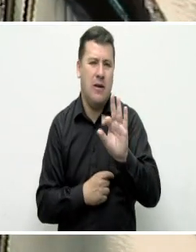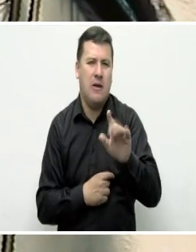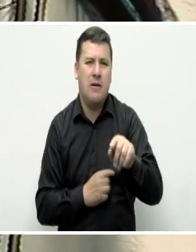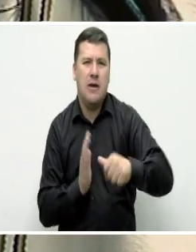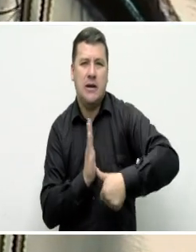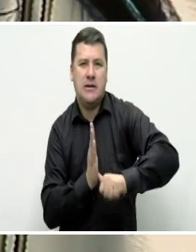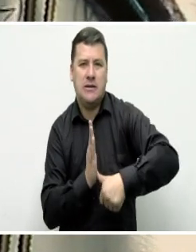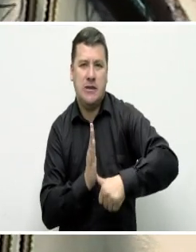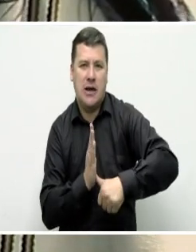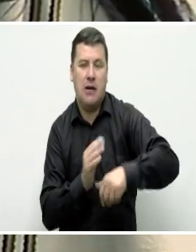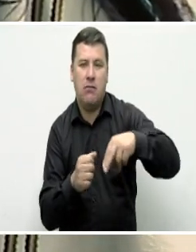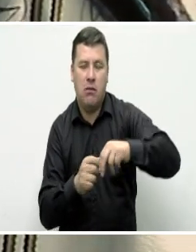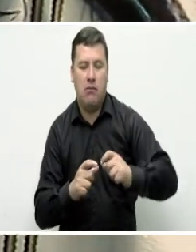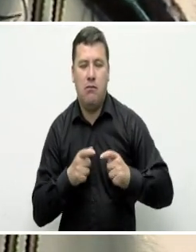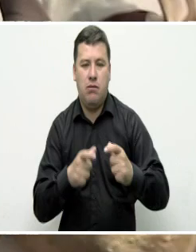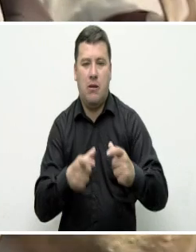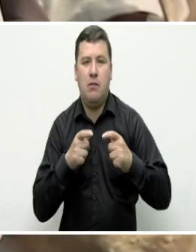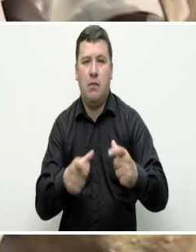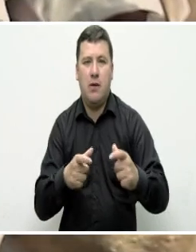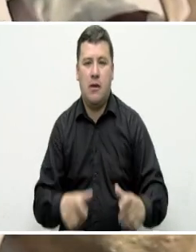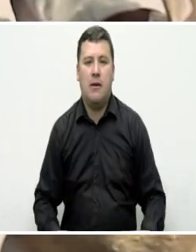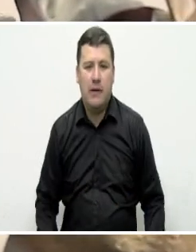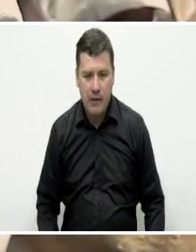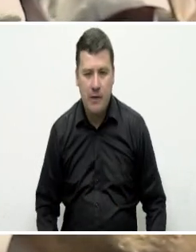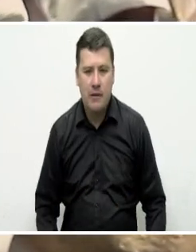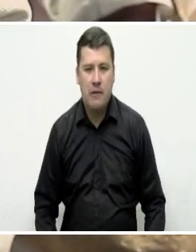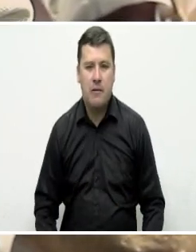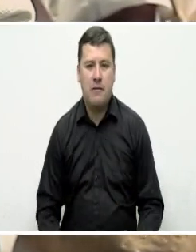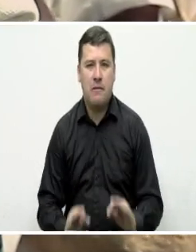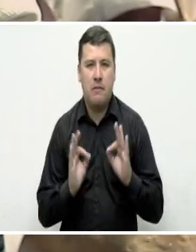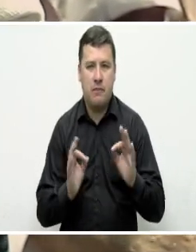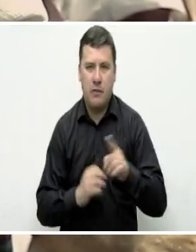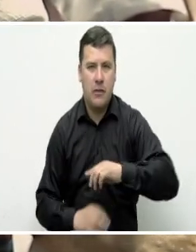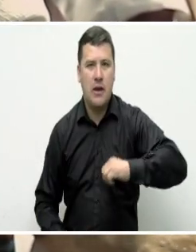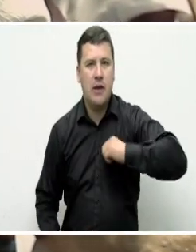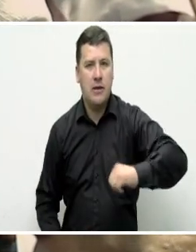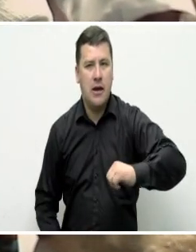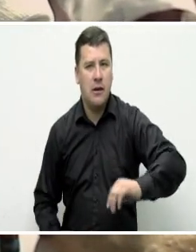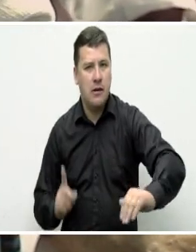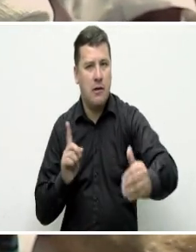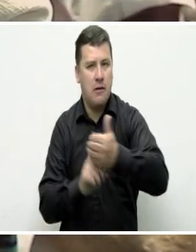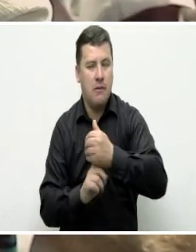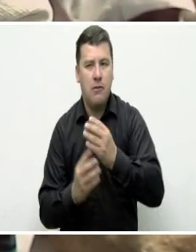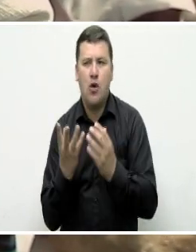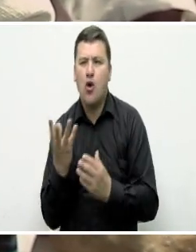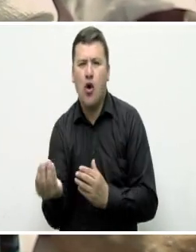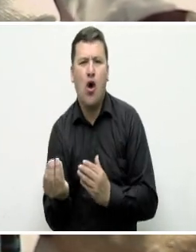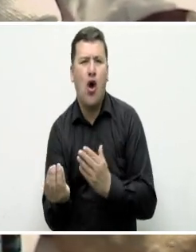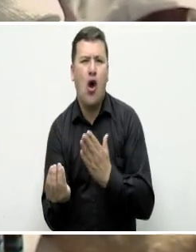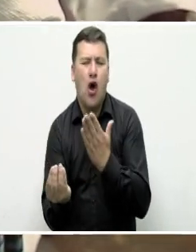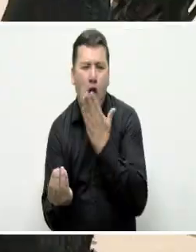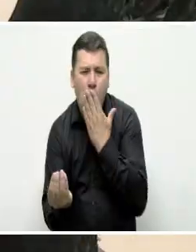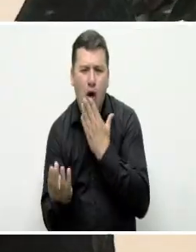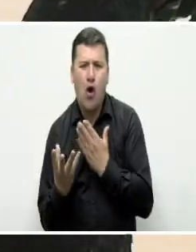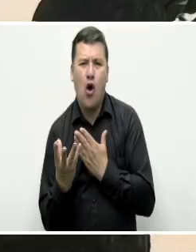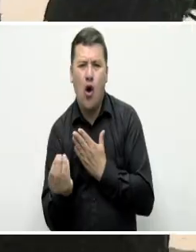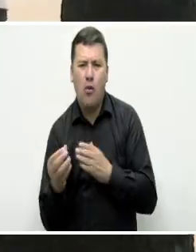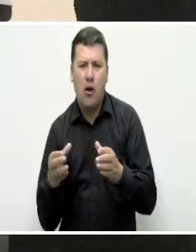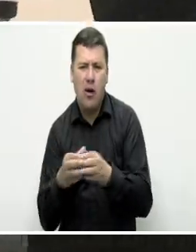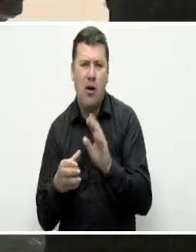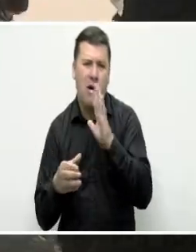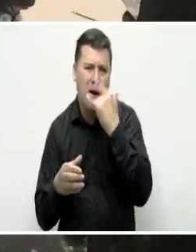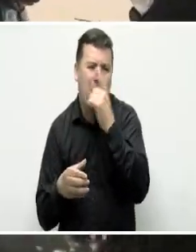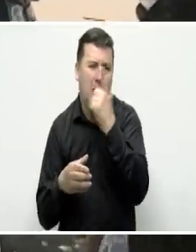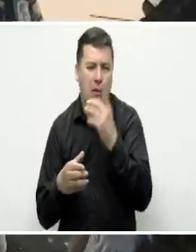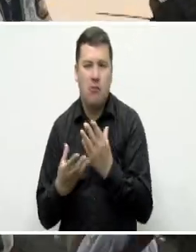59.635 cédulas de ciudadanía. La UDAP garantiza el derecho a la identificación de los grupos étnicos en Colombia. Fue así